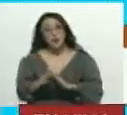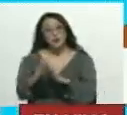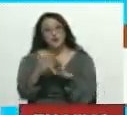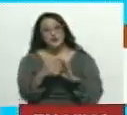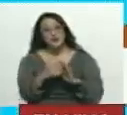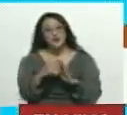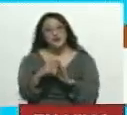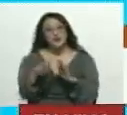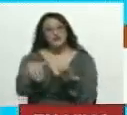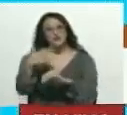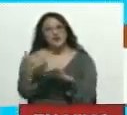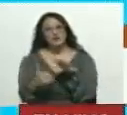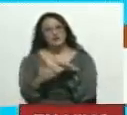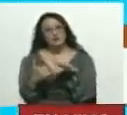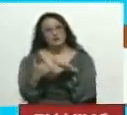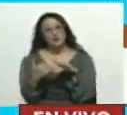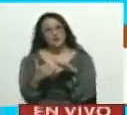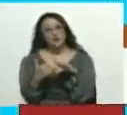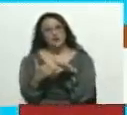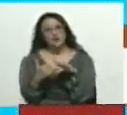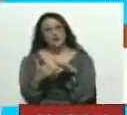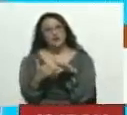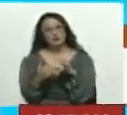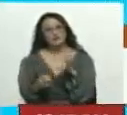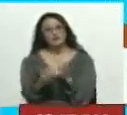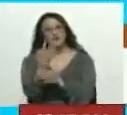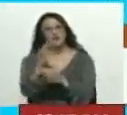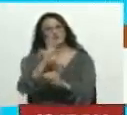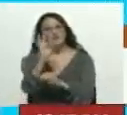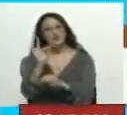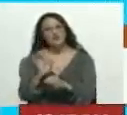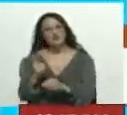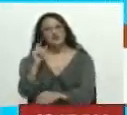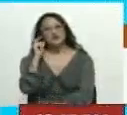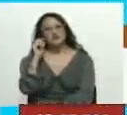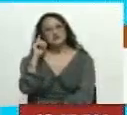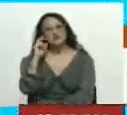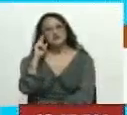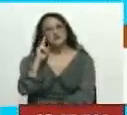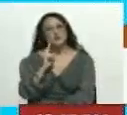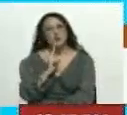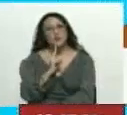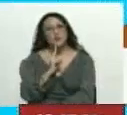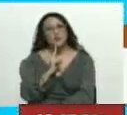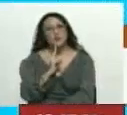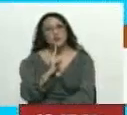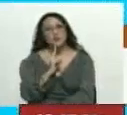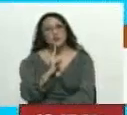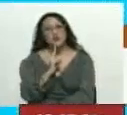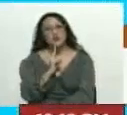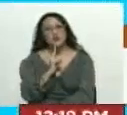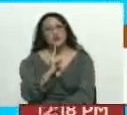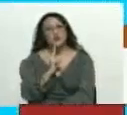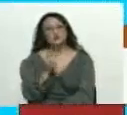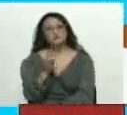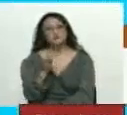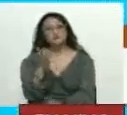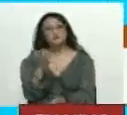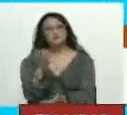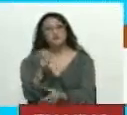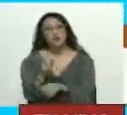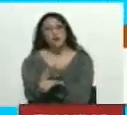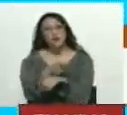de las instituciones burguesas y se creó la fundación Simón Bolívar que tuvo la capacidad que